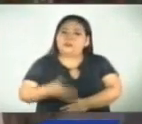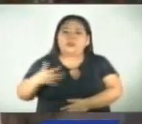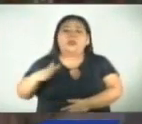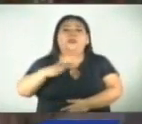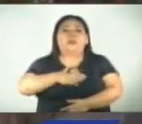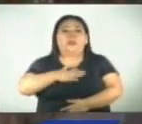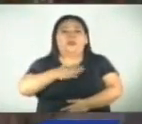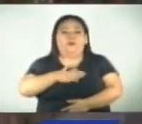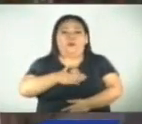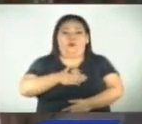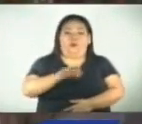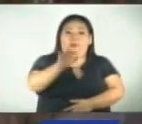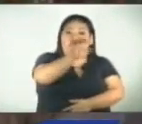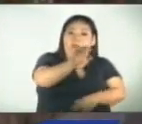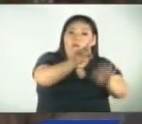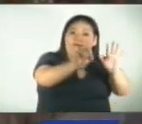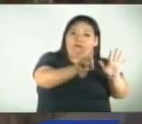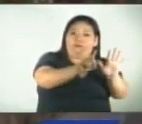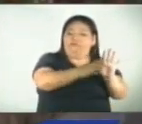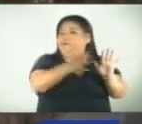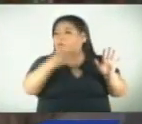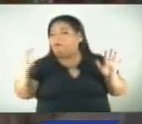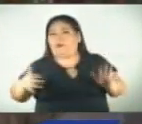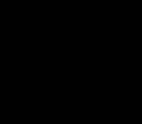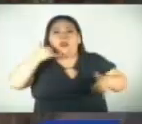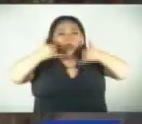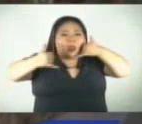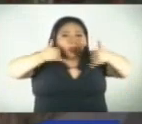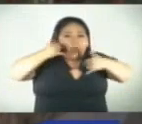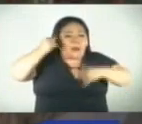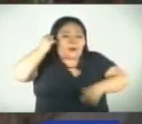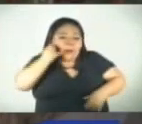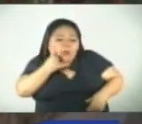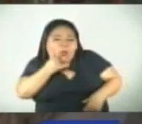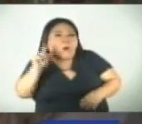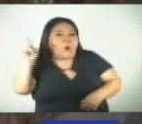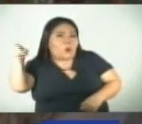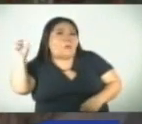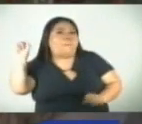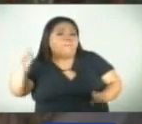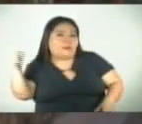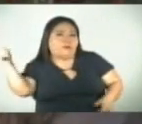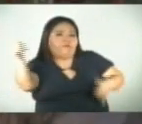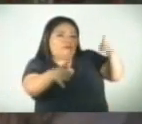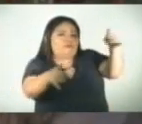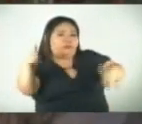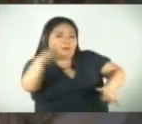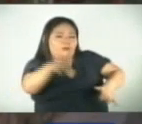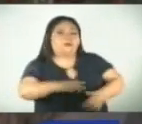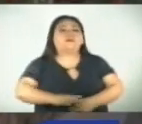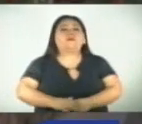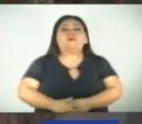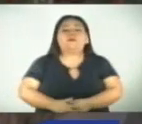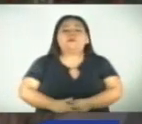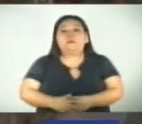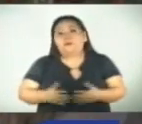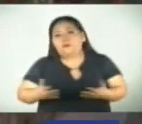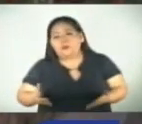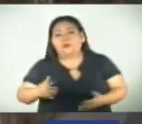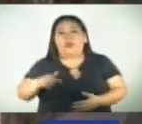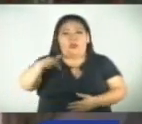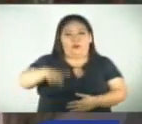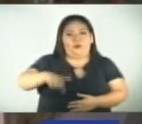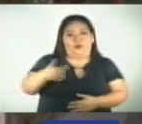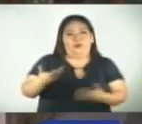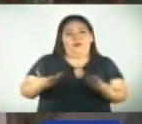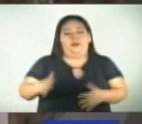enero call centers dentro del ministerio para que ellos puedan abocarse y llamar. Hay en este momento habilitado